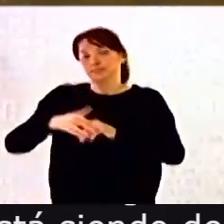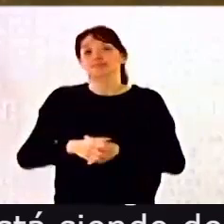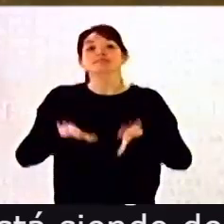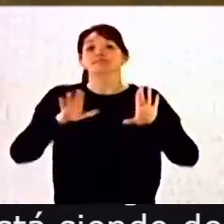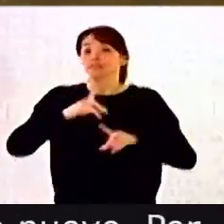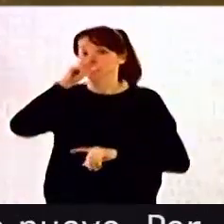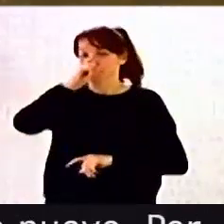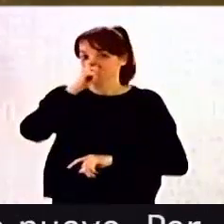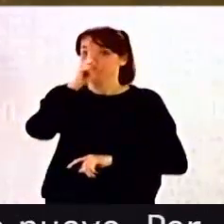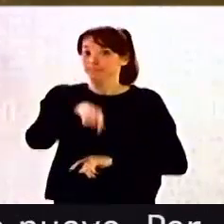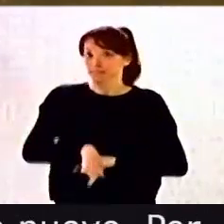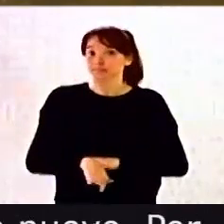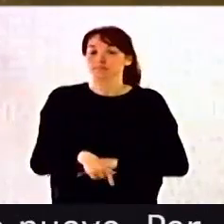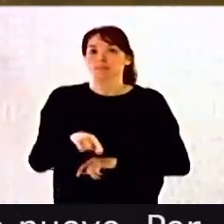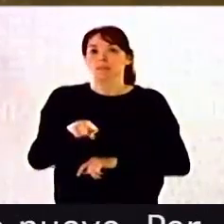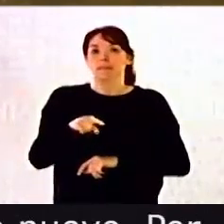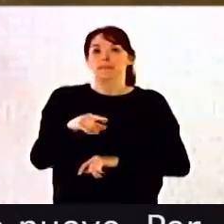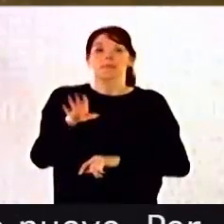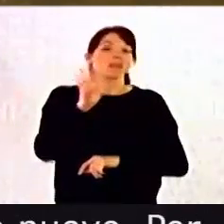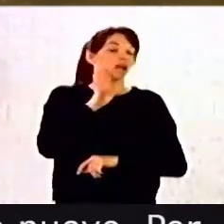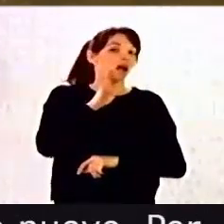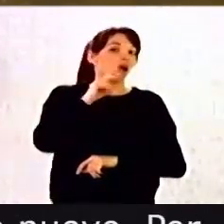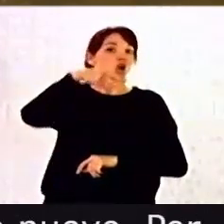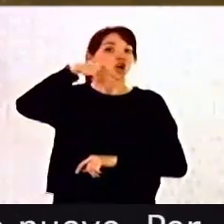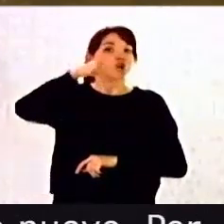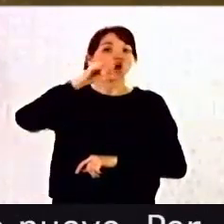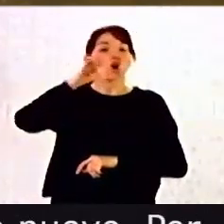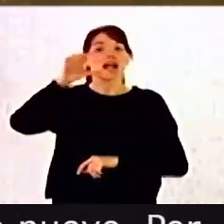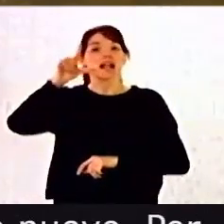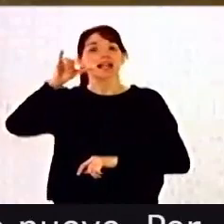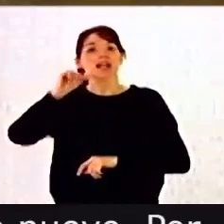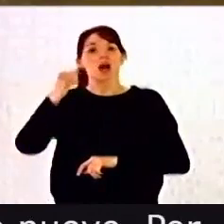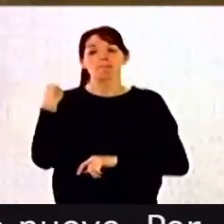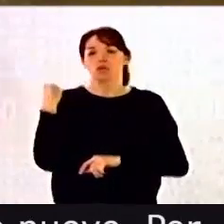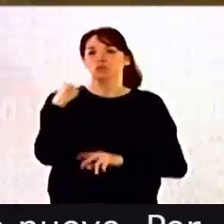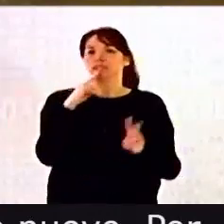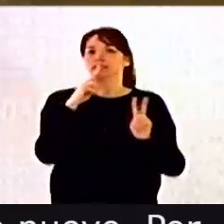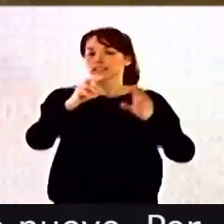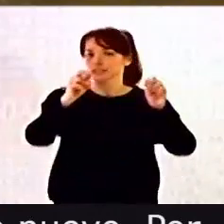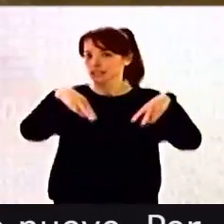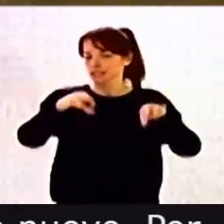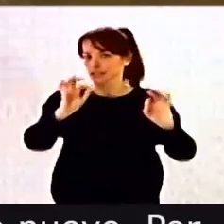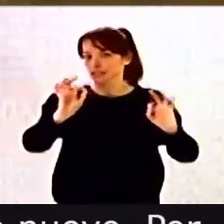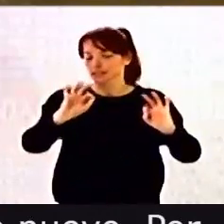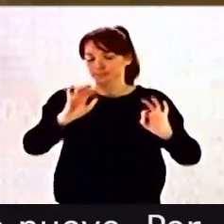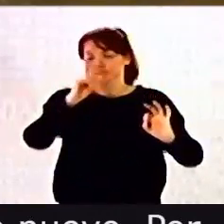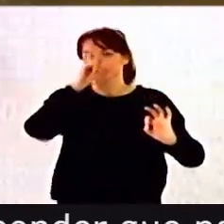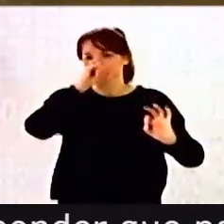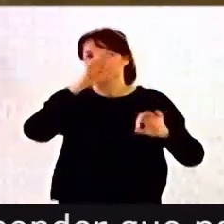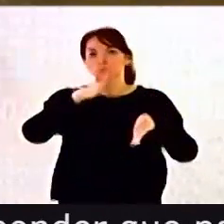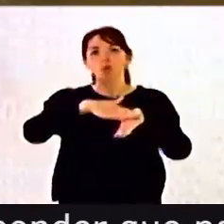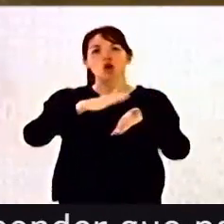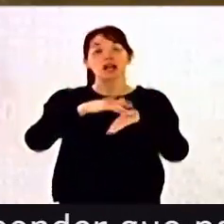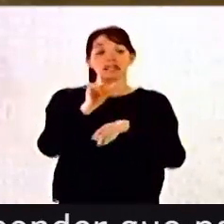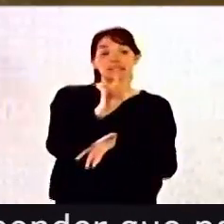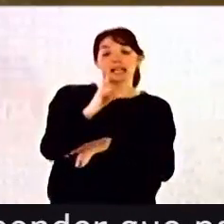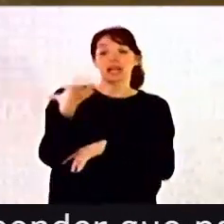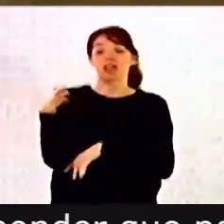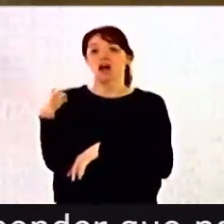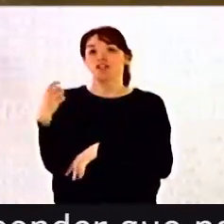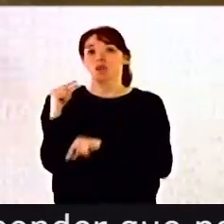recuerdo que me quedé una pregunta sin responderle a Noelia y era que por qué Llerena Zafra no